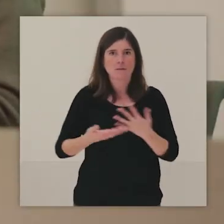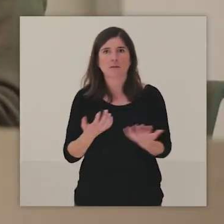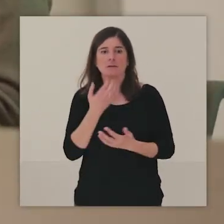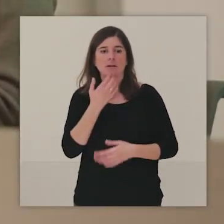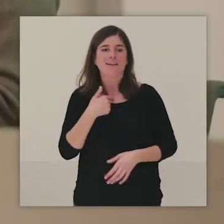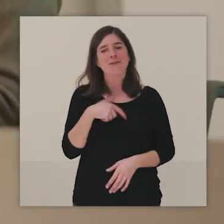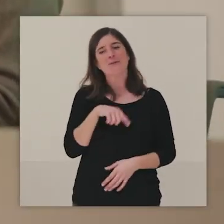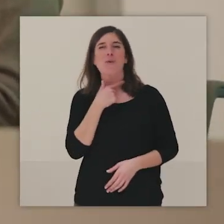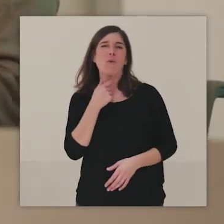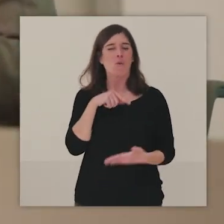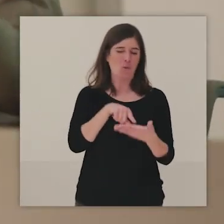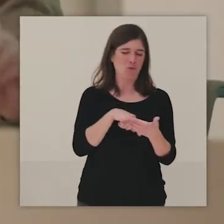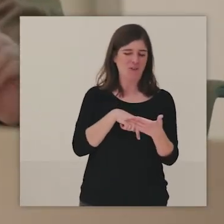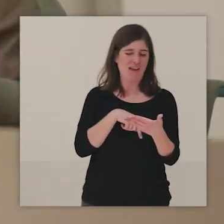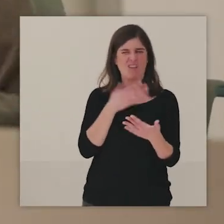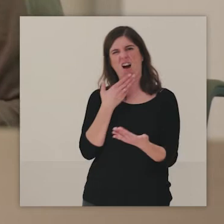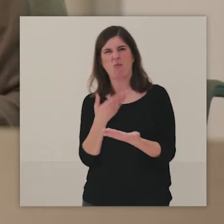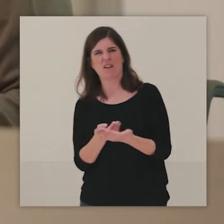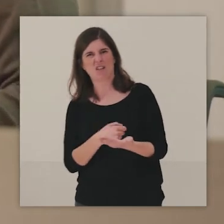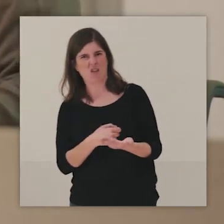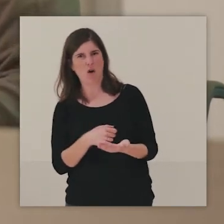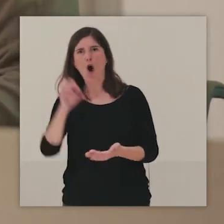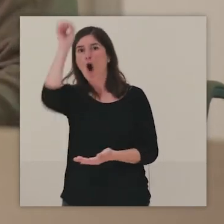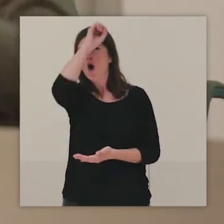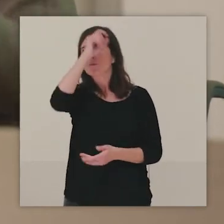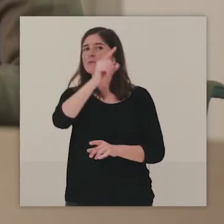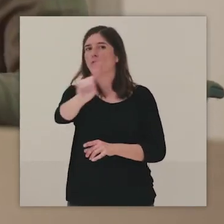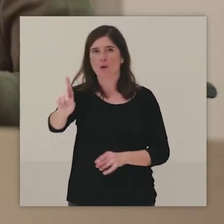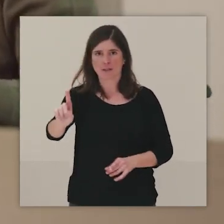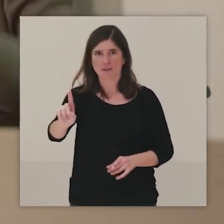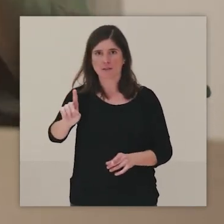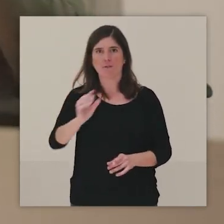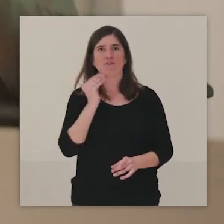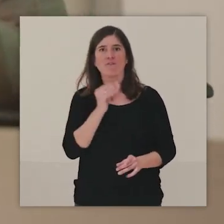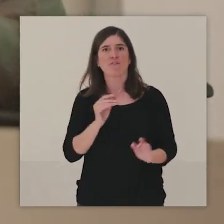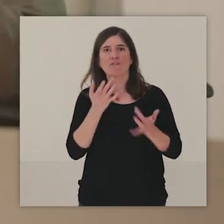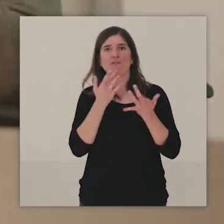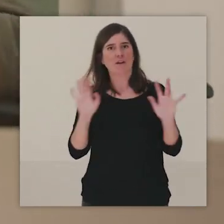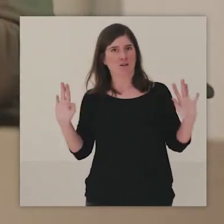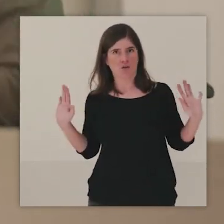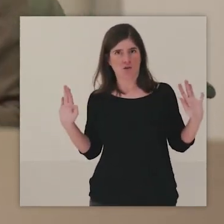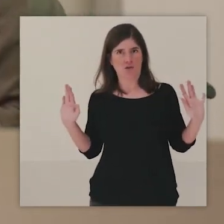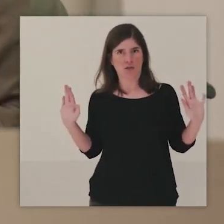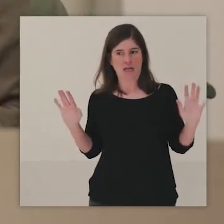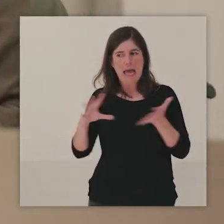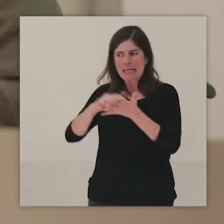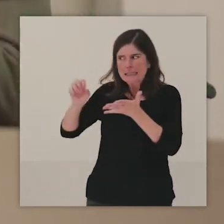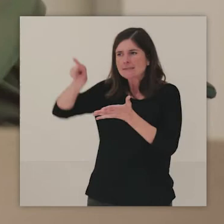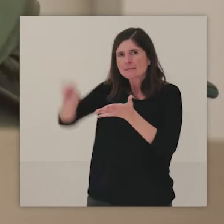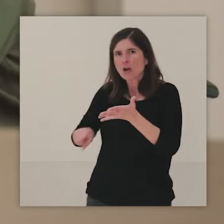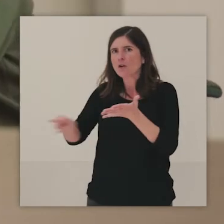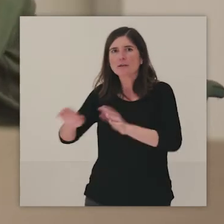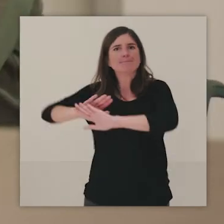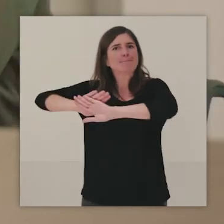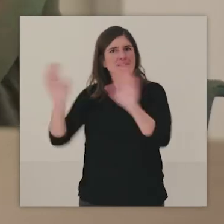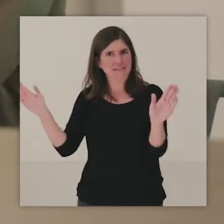de me gusta o no me gusta, o esto es aburrido, es entretenido. Se trata de se entiende o no se entiende. Y tiene que